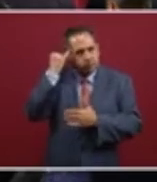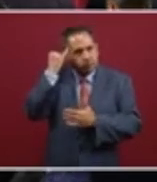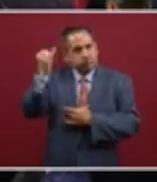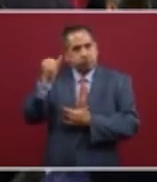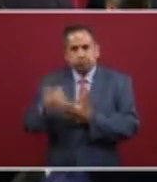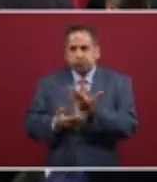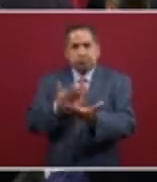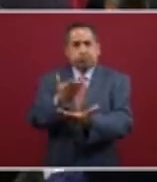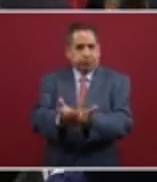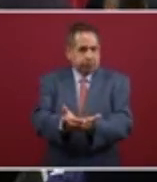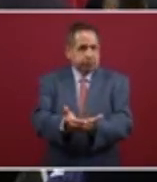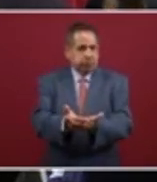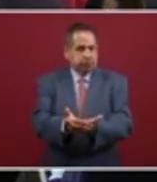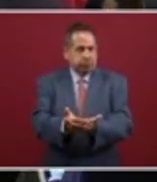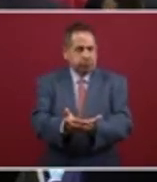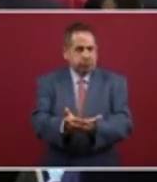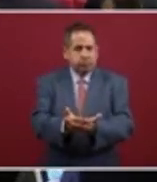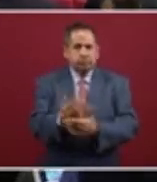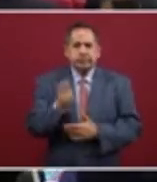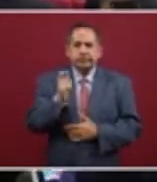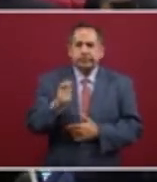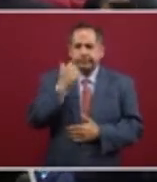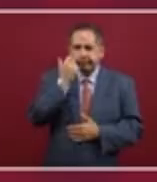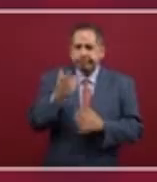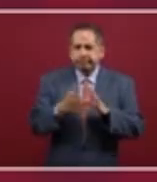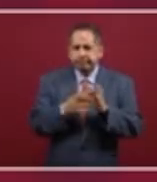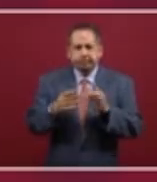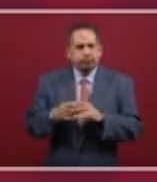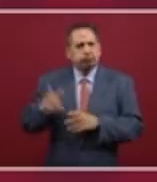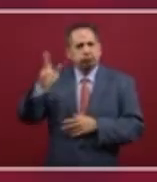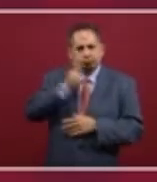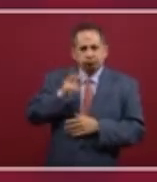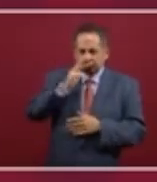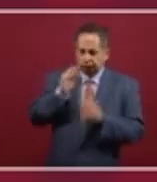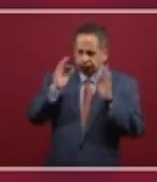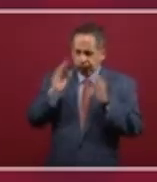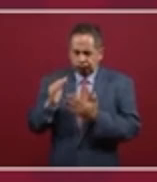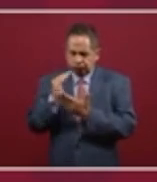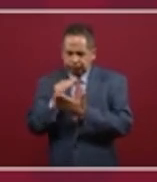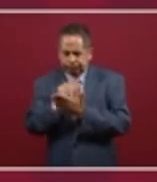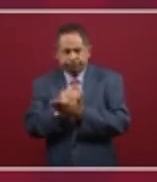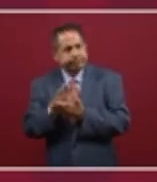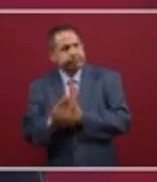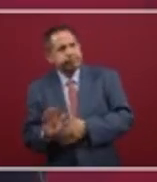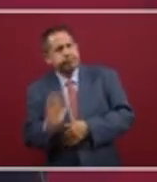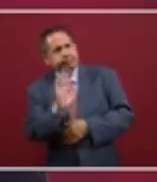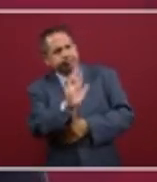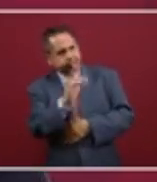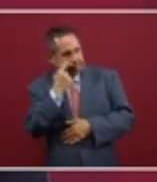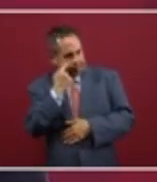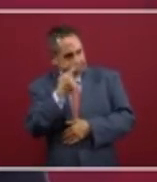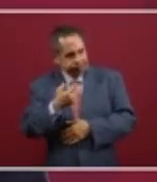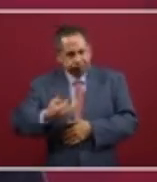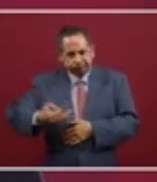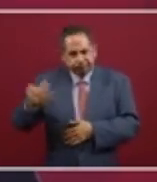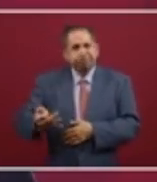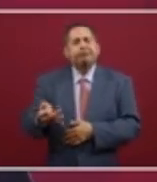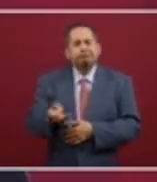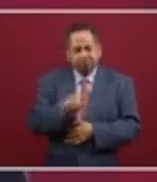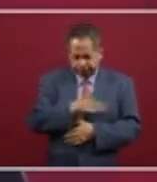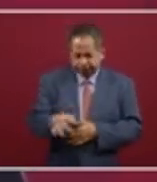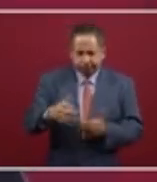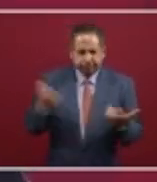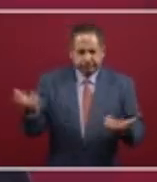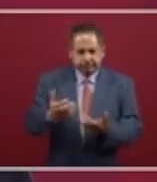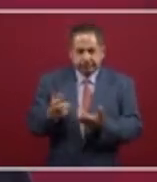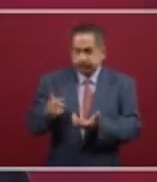y quiere y acreditar quiere demostrar en los hechos que